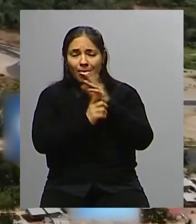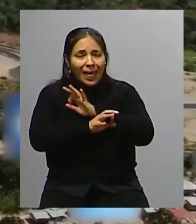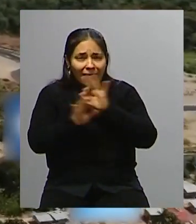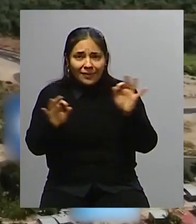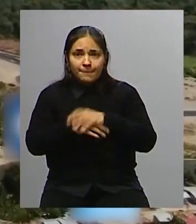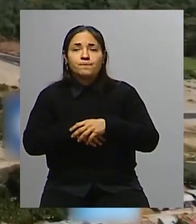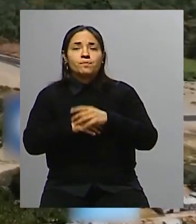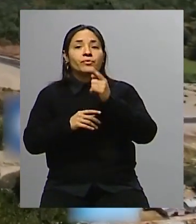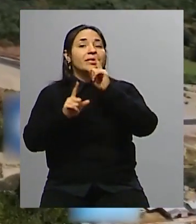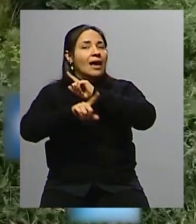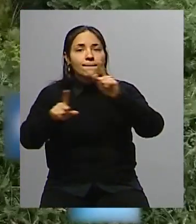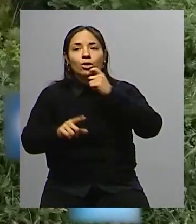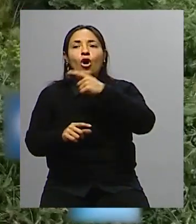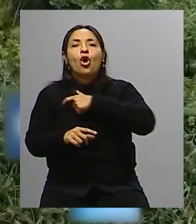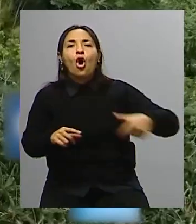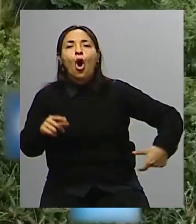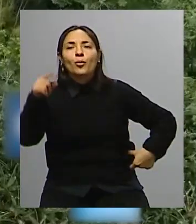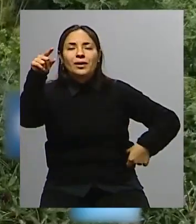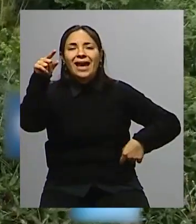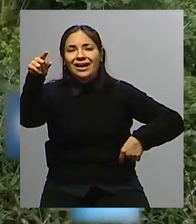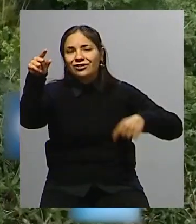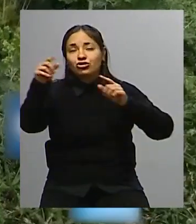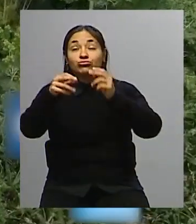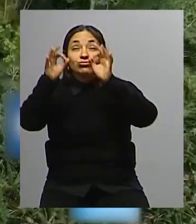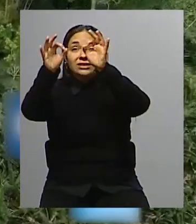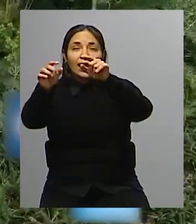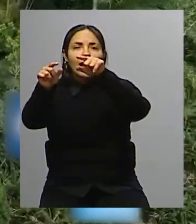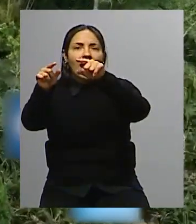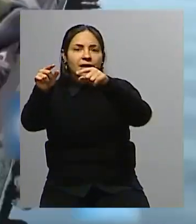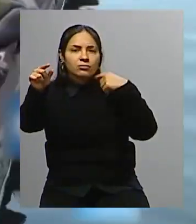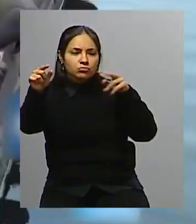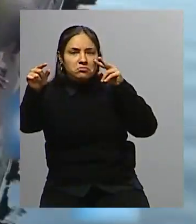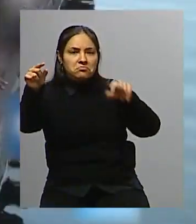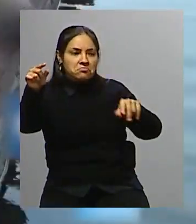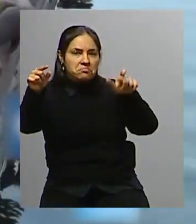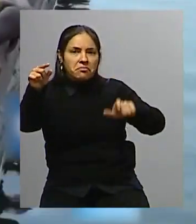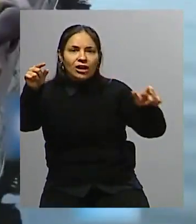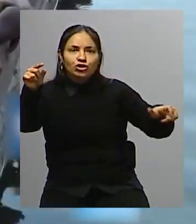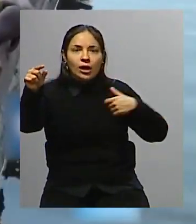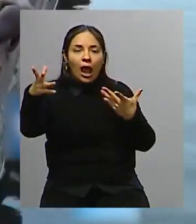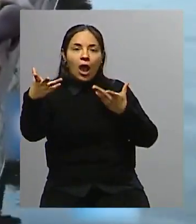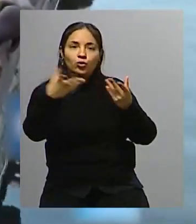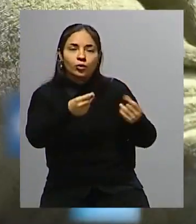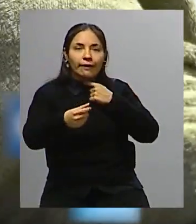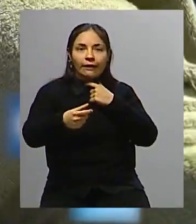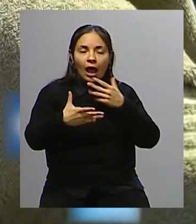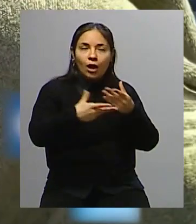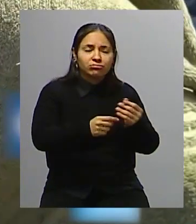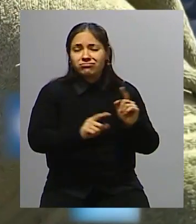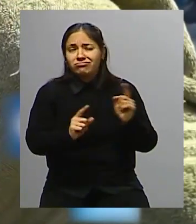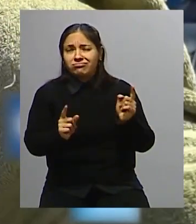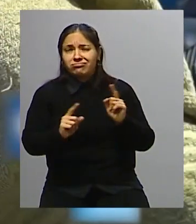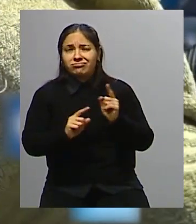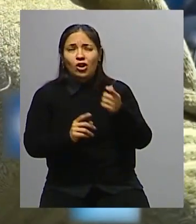países receptivos tampoco les interesan la calidad de la vida ni que existan sus vidas, ¿no? Estamos hablando de ese tipo de cosas. Y en el medio quedan estas